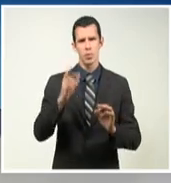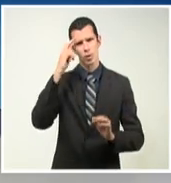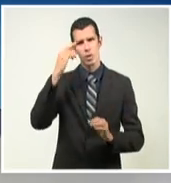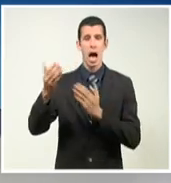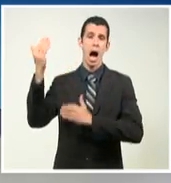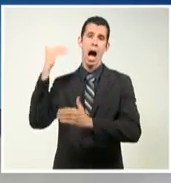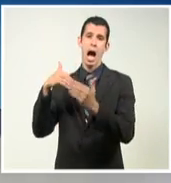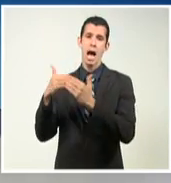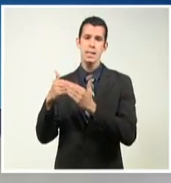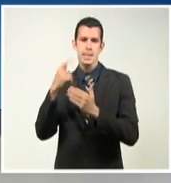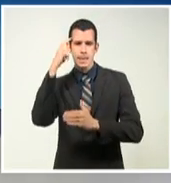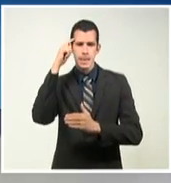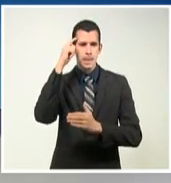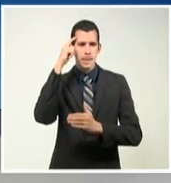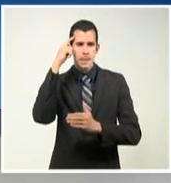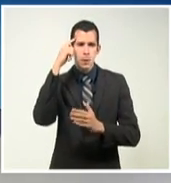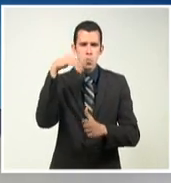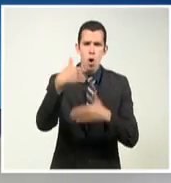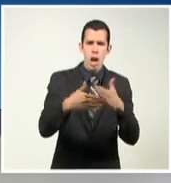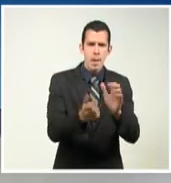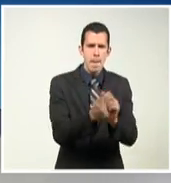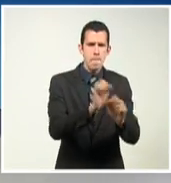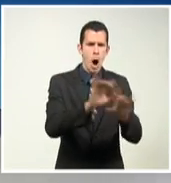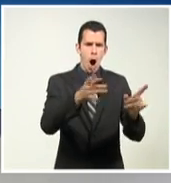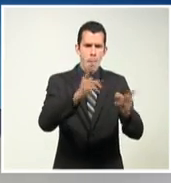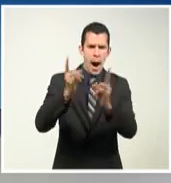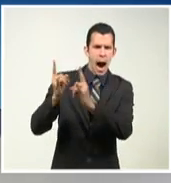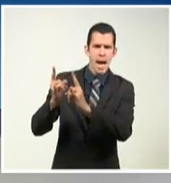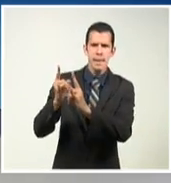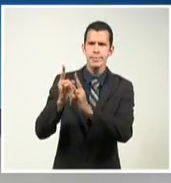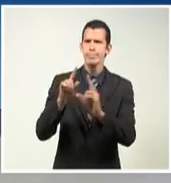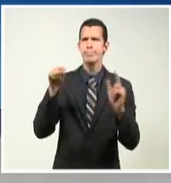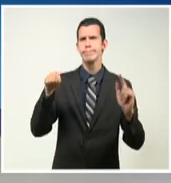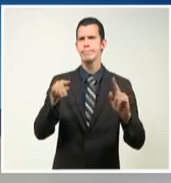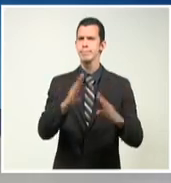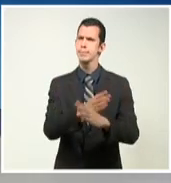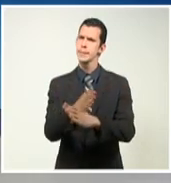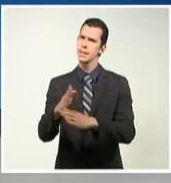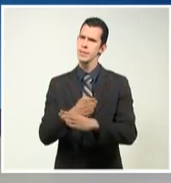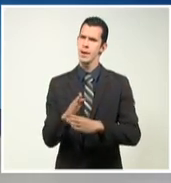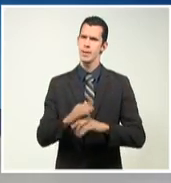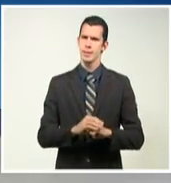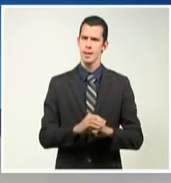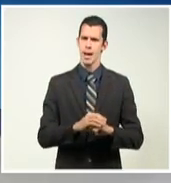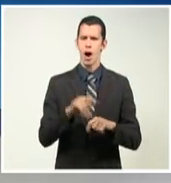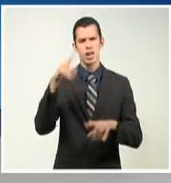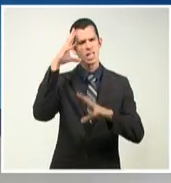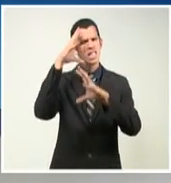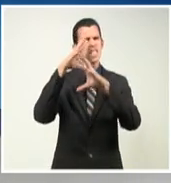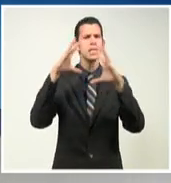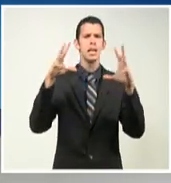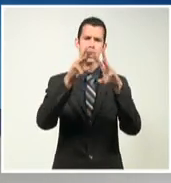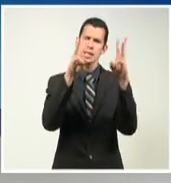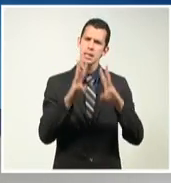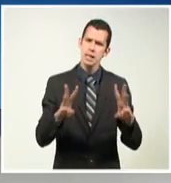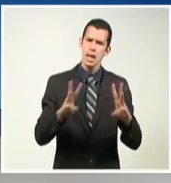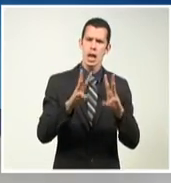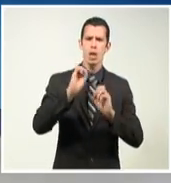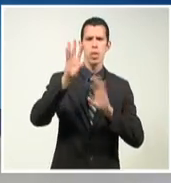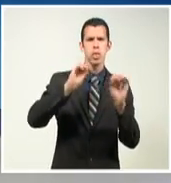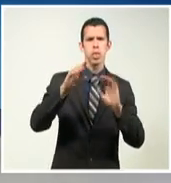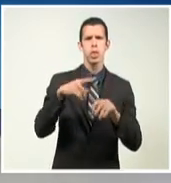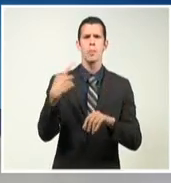neocontrarrevolución, esa busca erigirse como la alternativa menos repulsiva a todo esto que les he puesto ejemplos. Esta que vamos a ver quiere